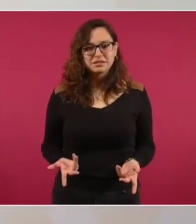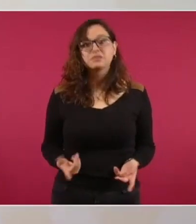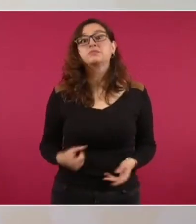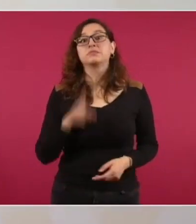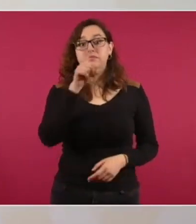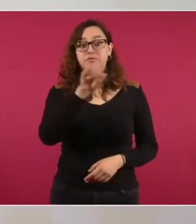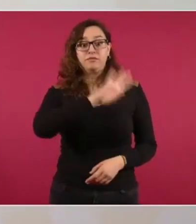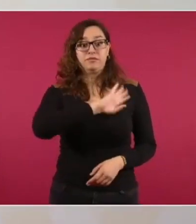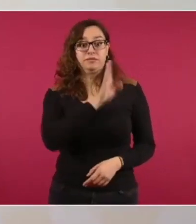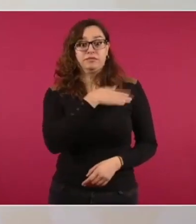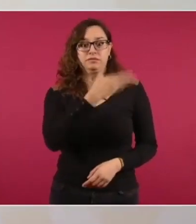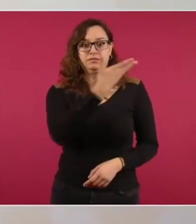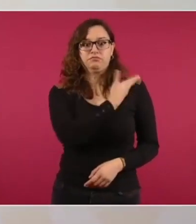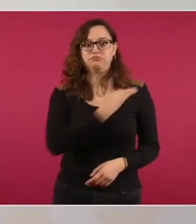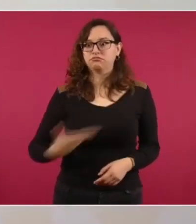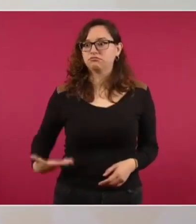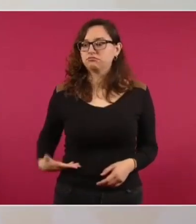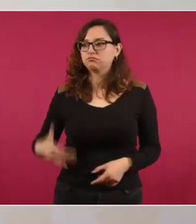intervino.